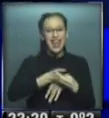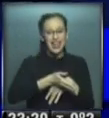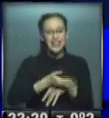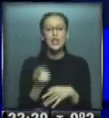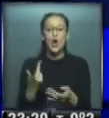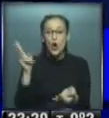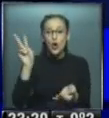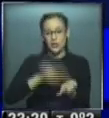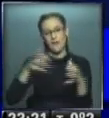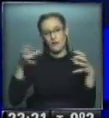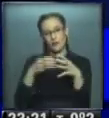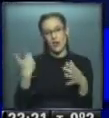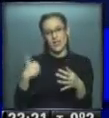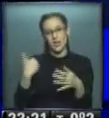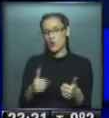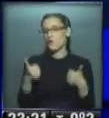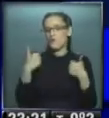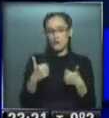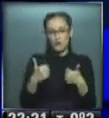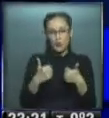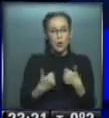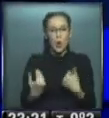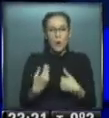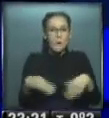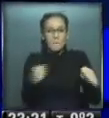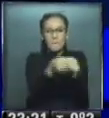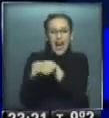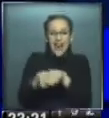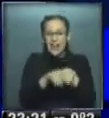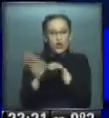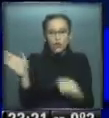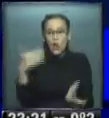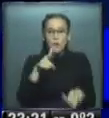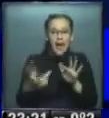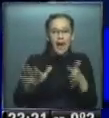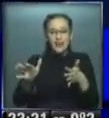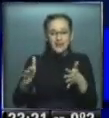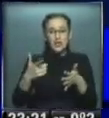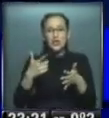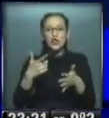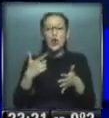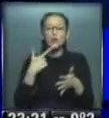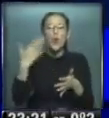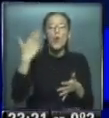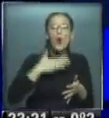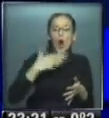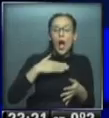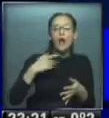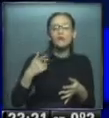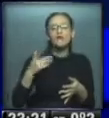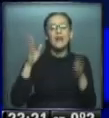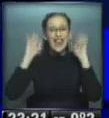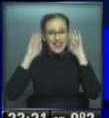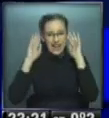en el fútbol argentino que tiene a los equipos muy parejos en cuanto al rendimiento y que probablemente va a tener por el lado de Boca a Juan Román Riquelme